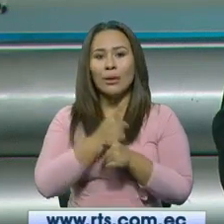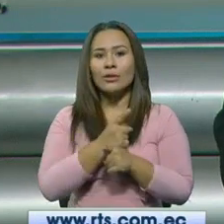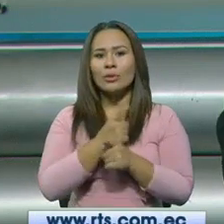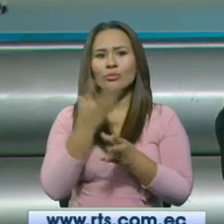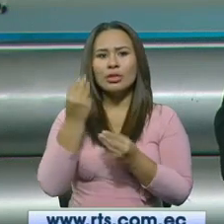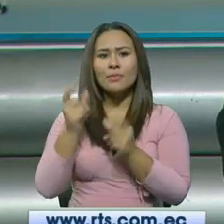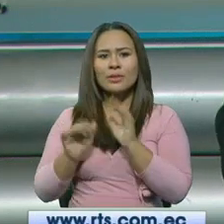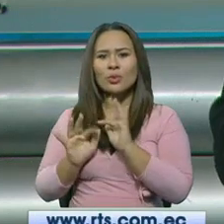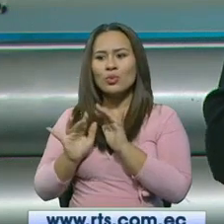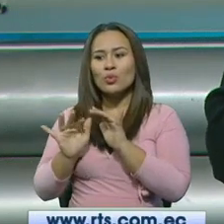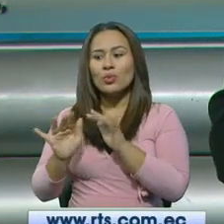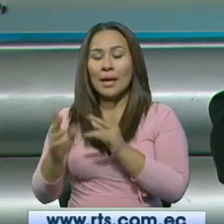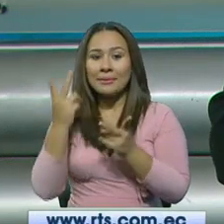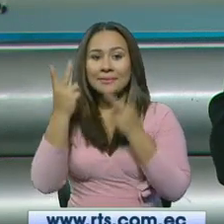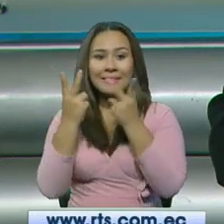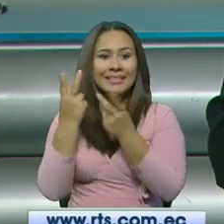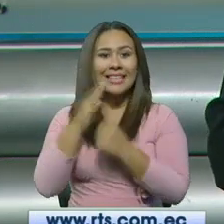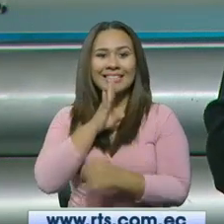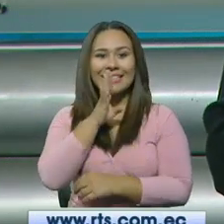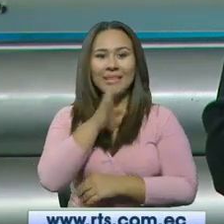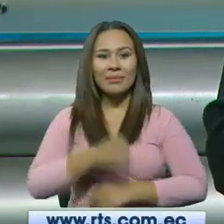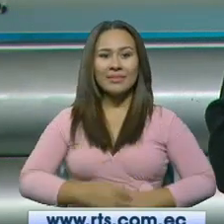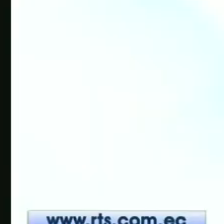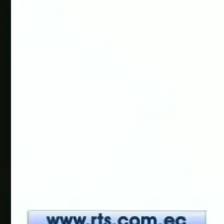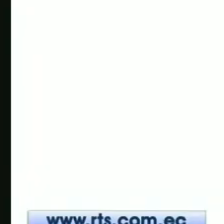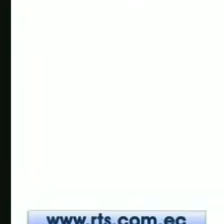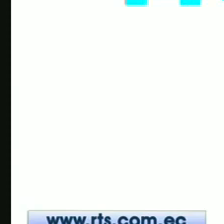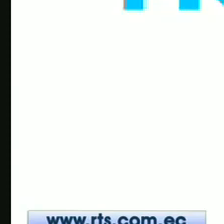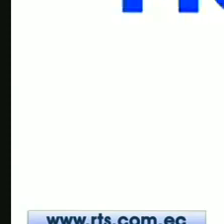que recibe la visita de turistas constantemente.